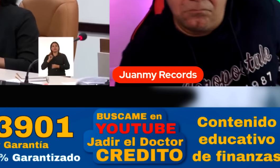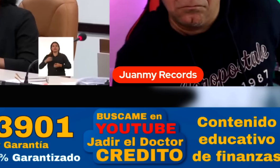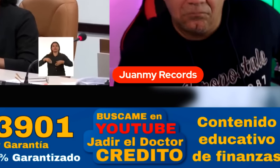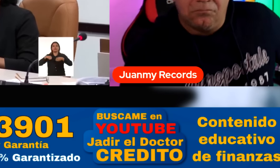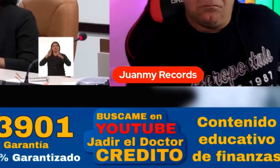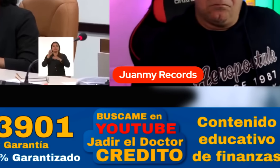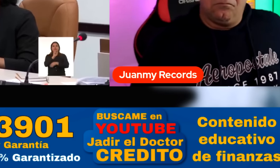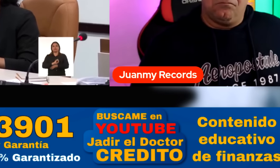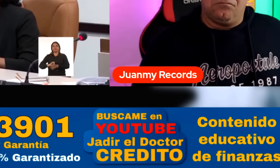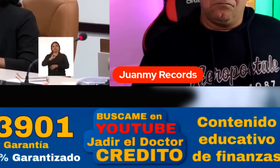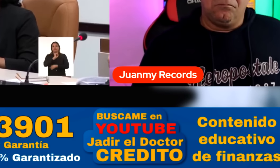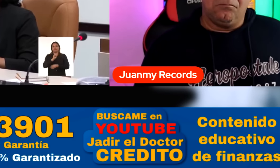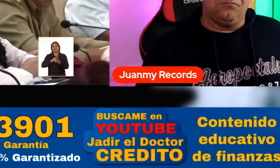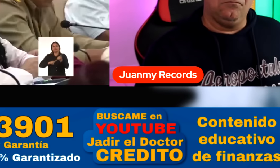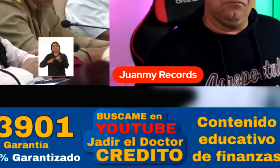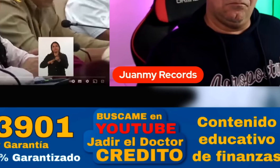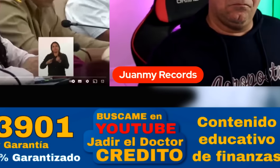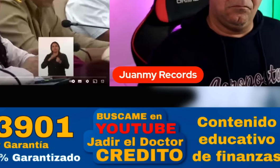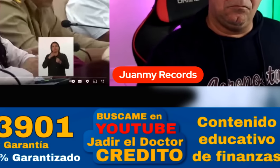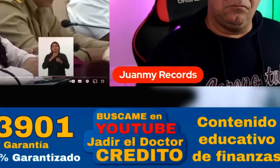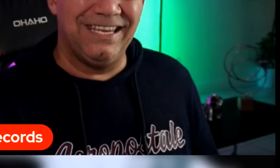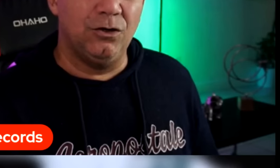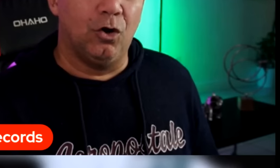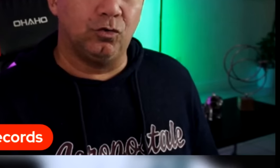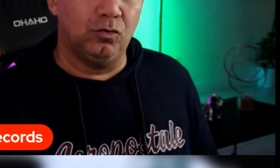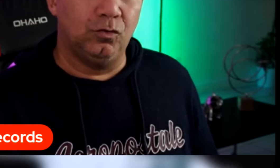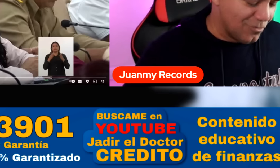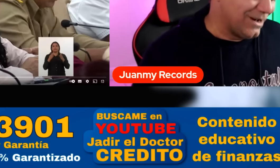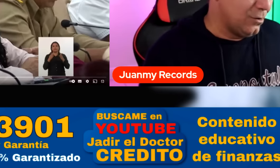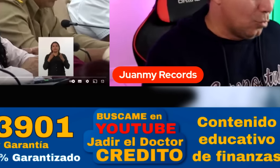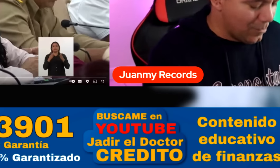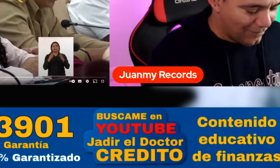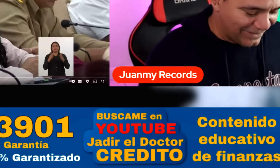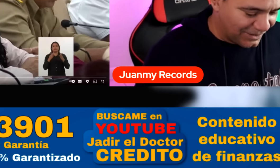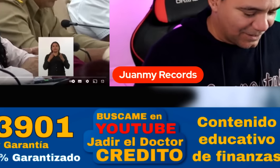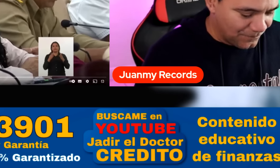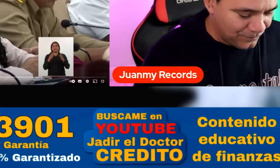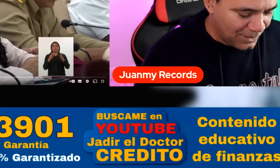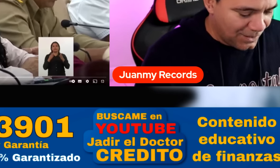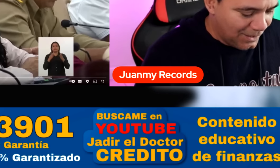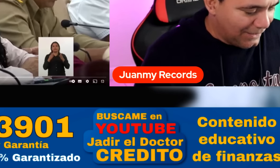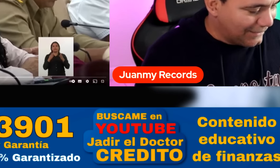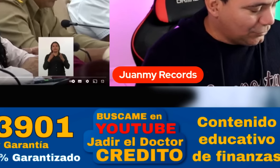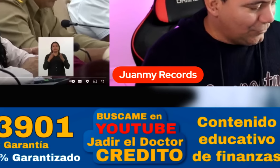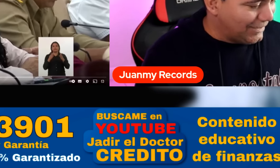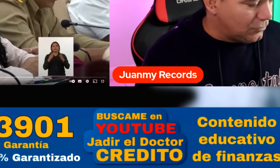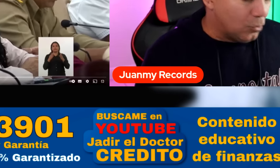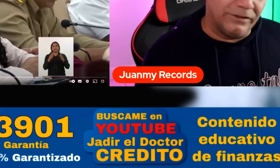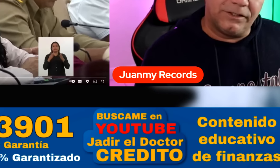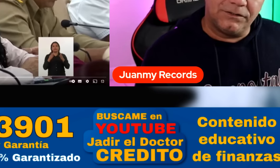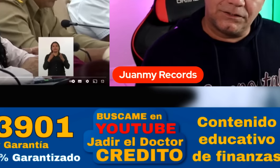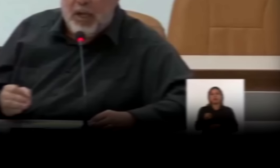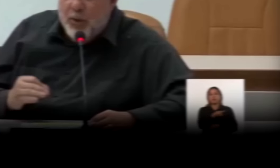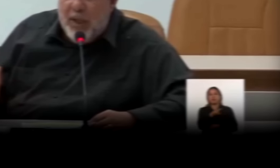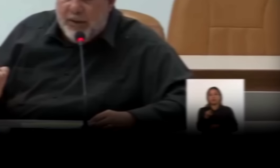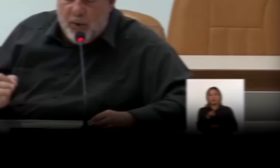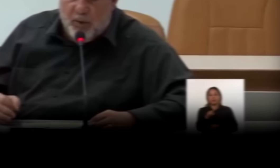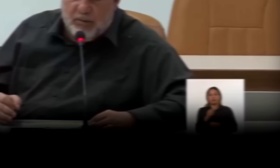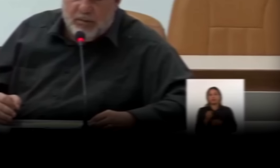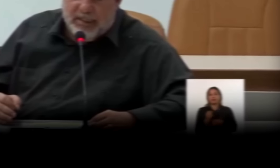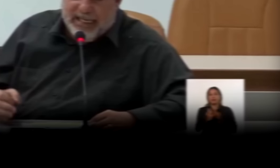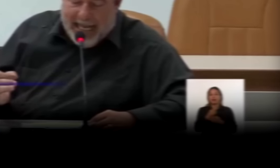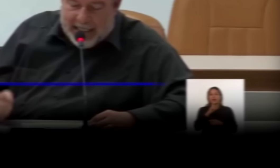ordenamiento territorial y urbanismo inu inu con qué nueva vendrán estos delincuentes con